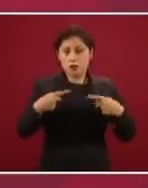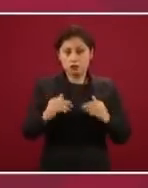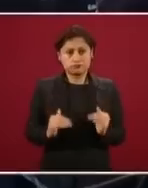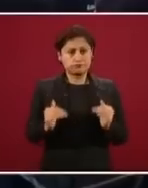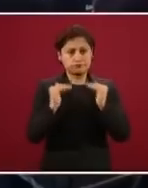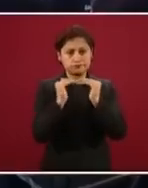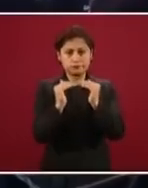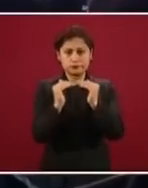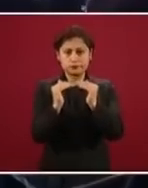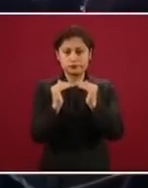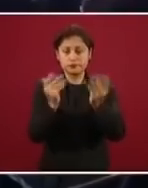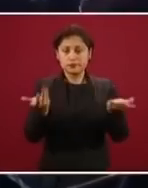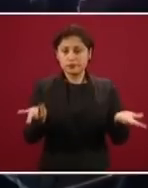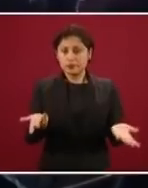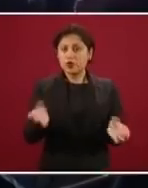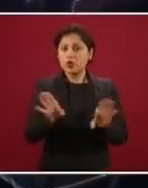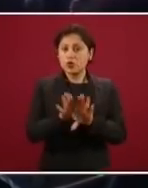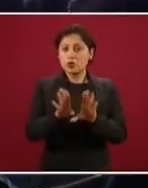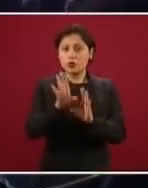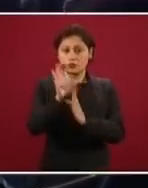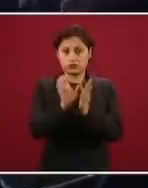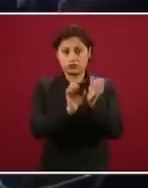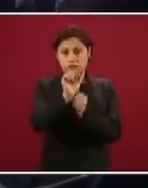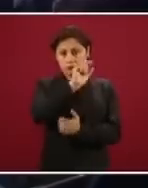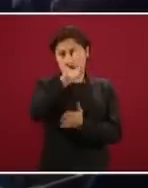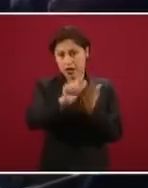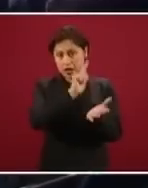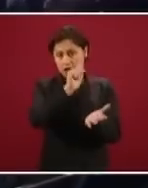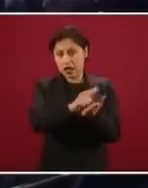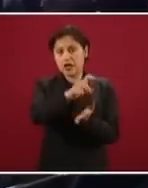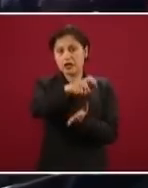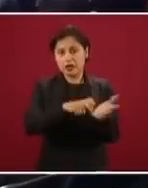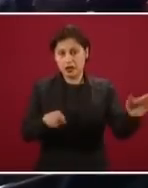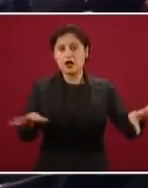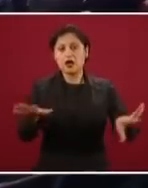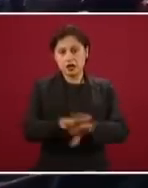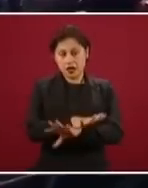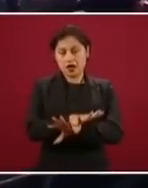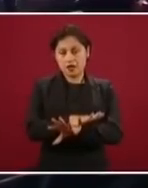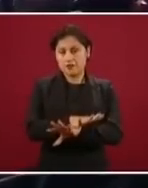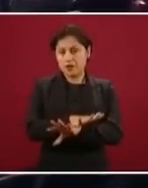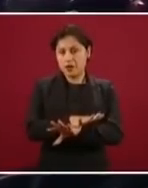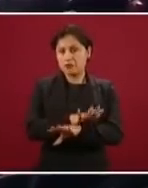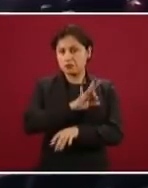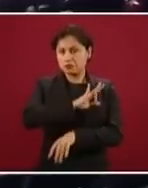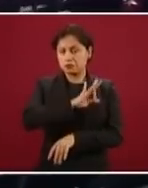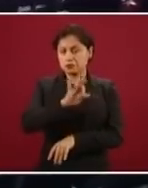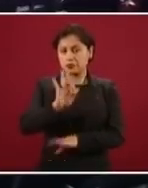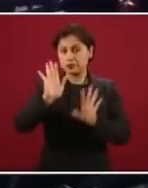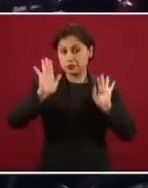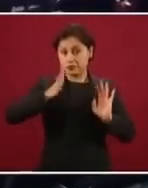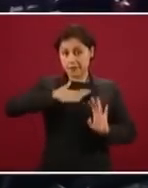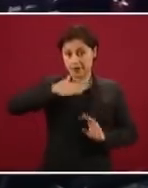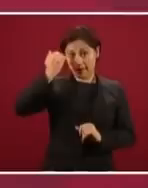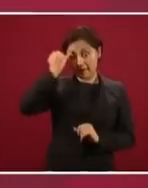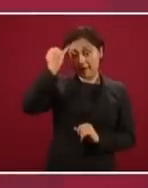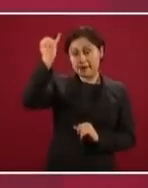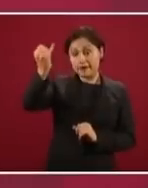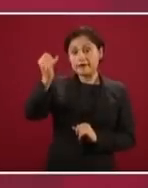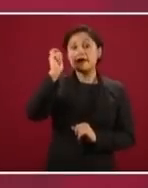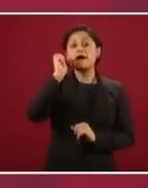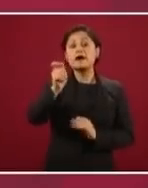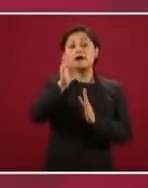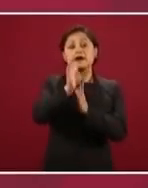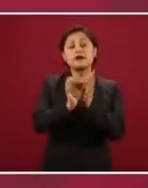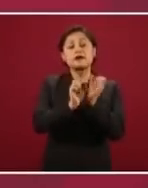cambiando el marco legal considero haciendo esta reforma constitucional que van